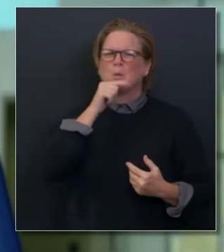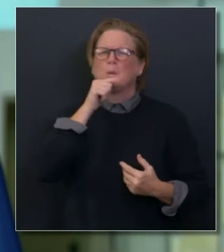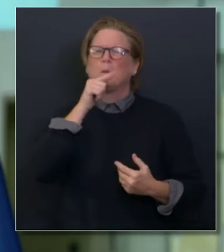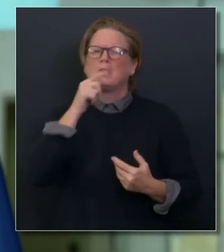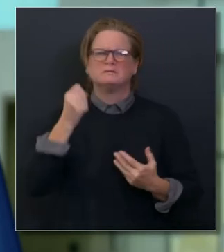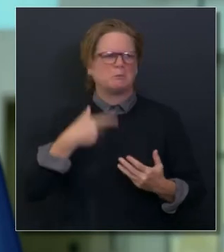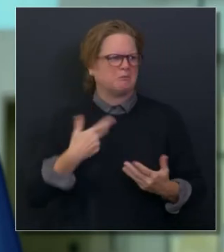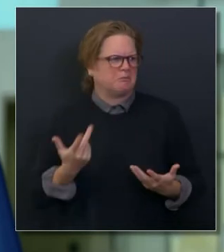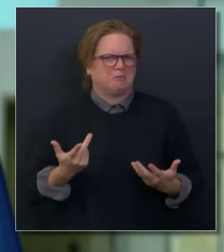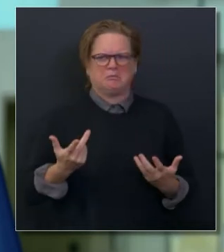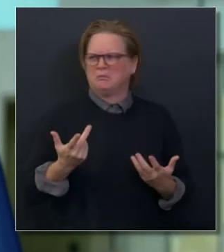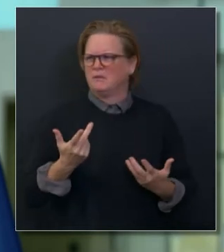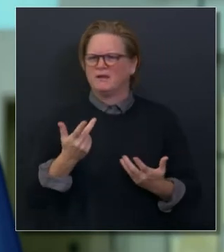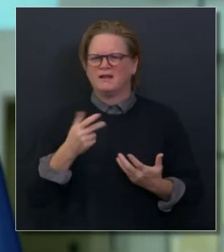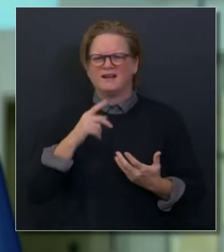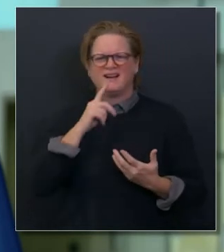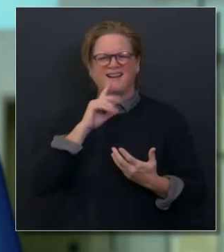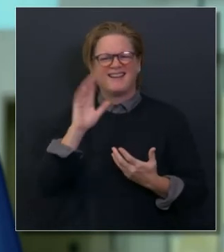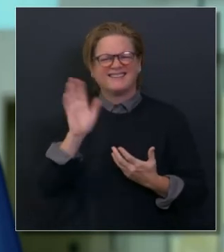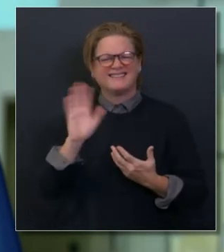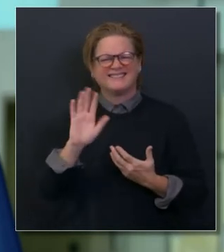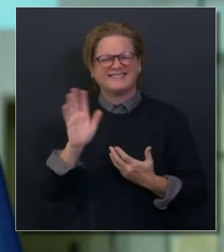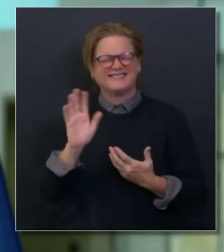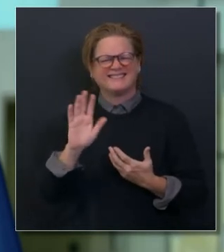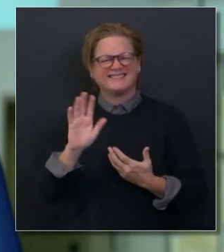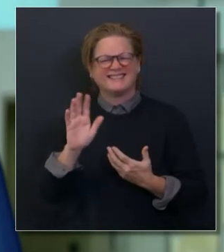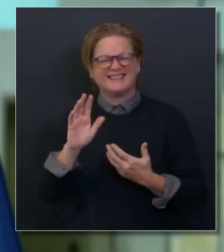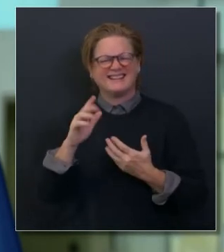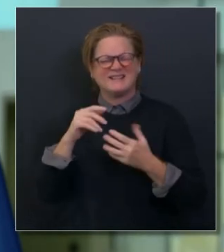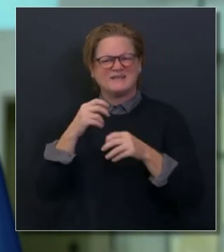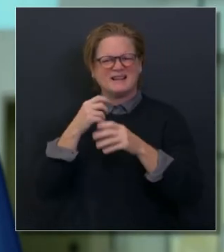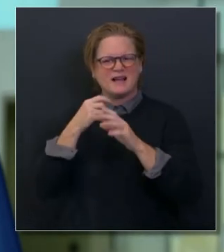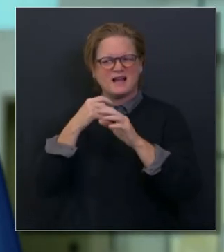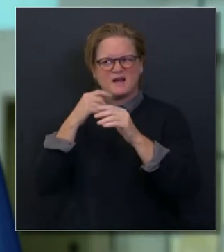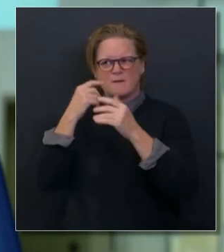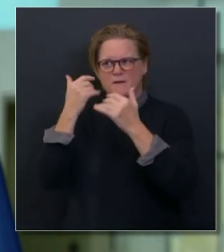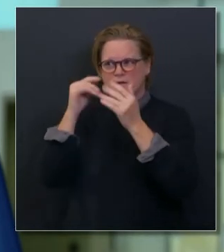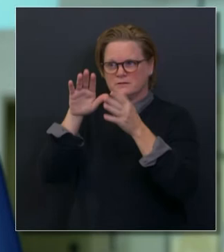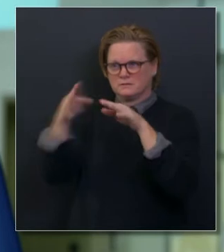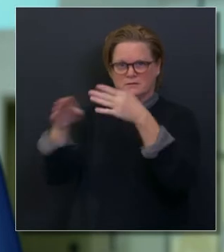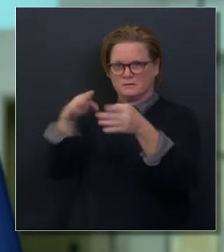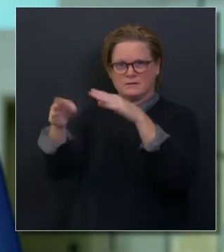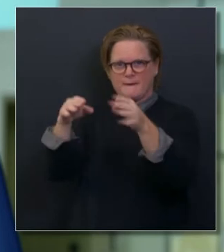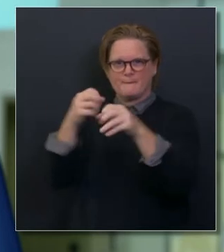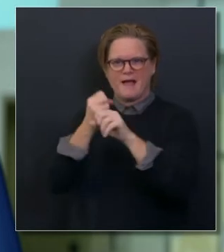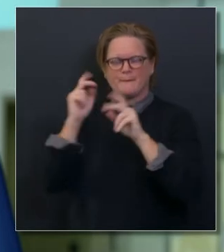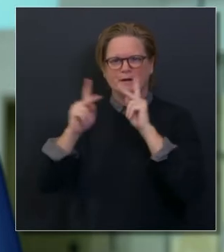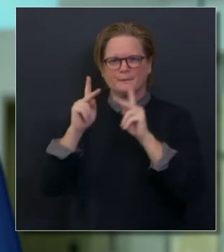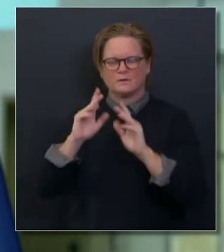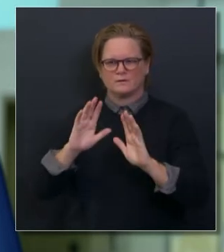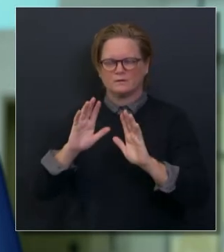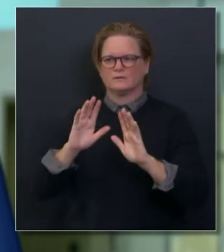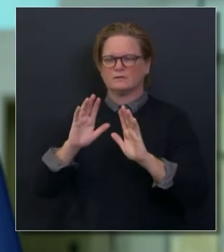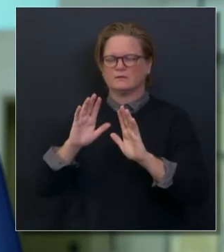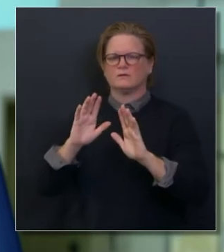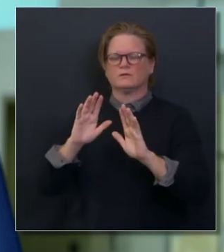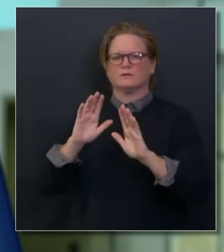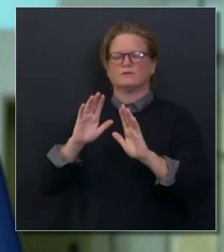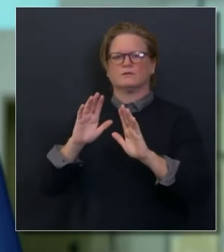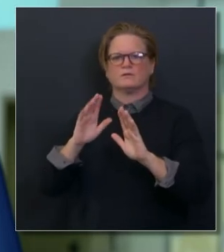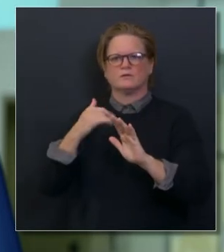cuidados intensivos o perdió la vida. Así que creo que esto sigue impactando a más y más gente en más y más partes del estado.